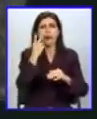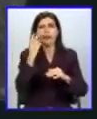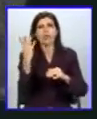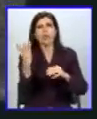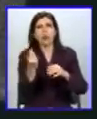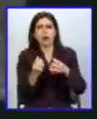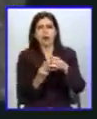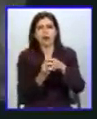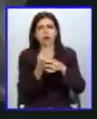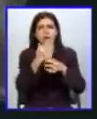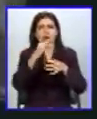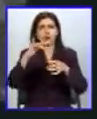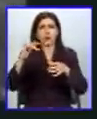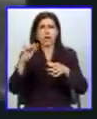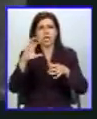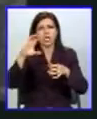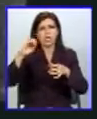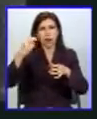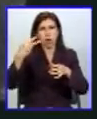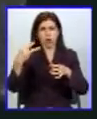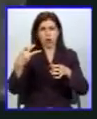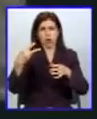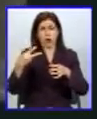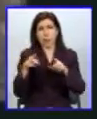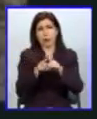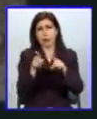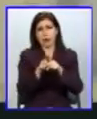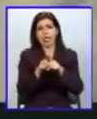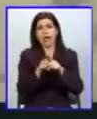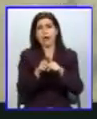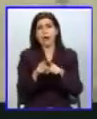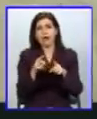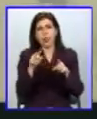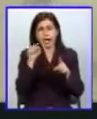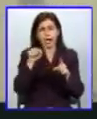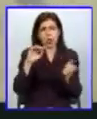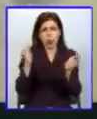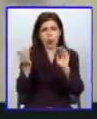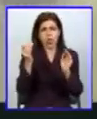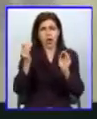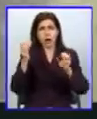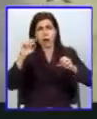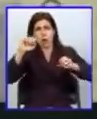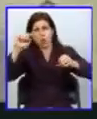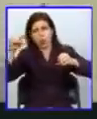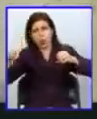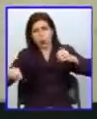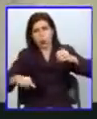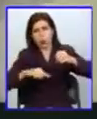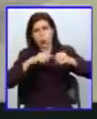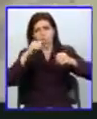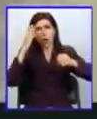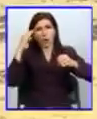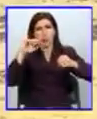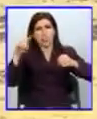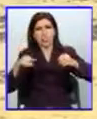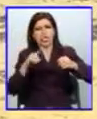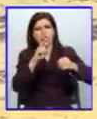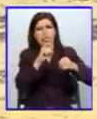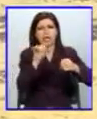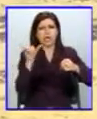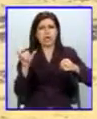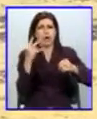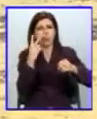volcánica y las concentraciones y luego correlacionar eso con lo que ve el satélite porque salta élite al final sólo ve xy es